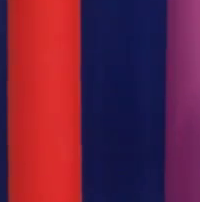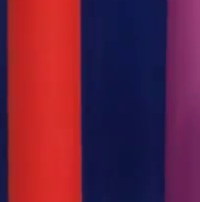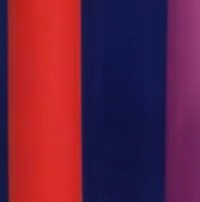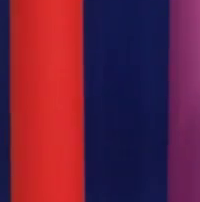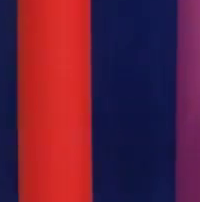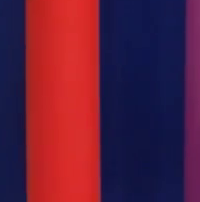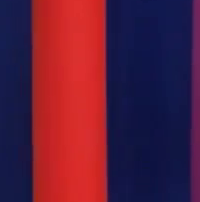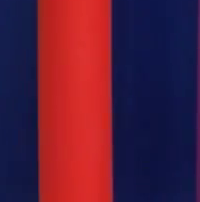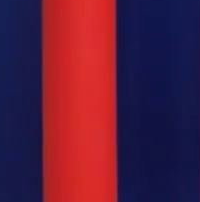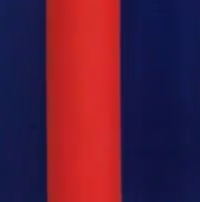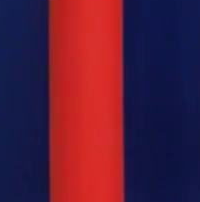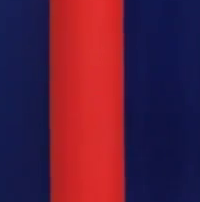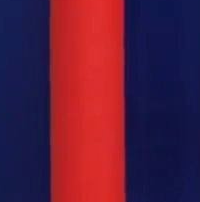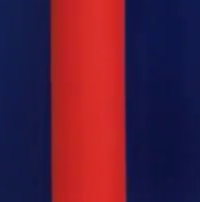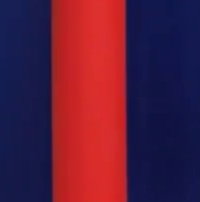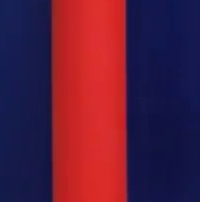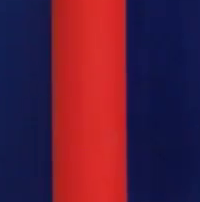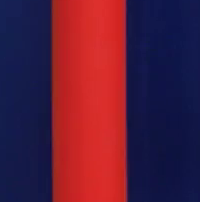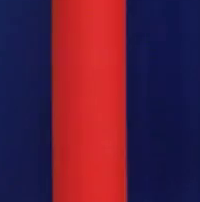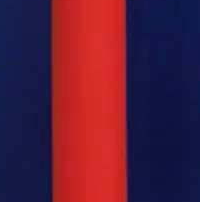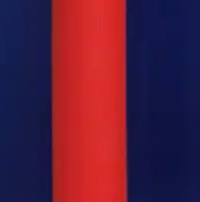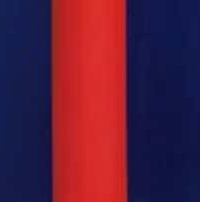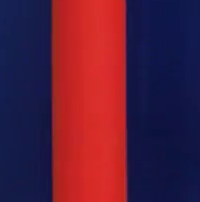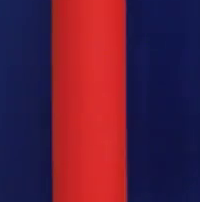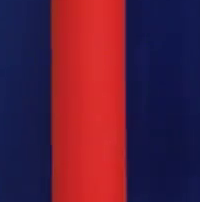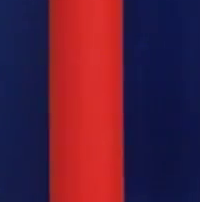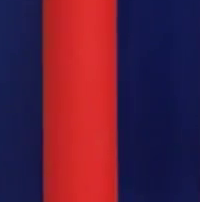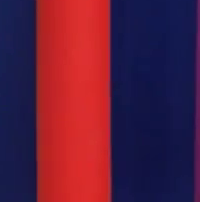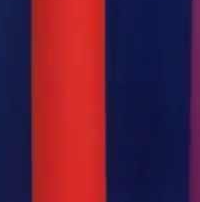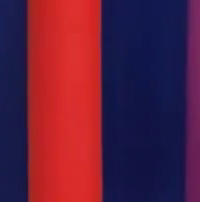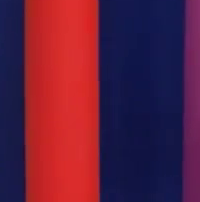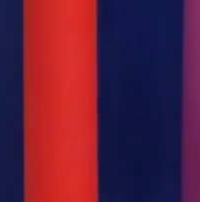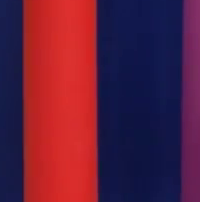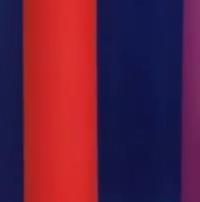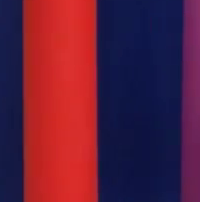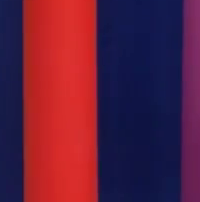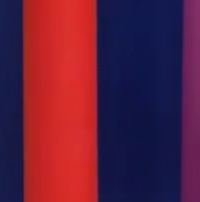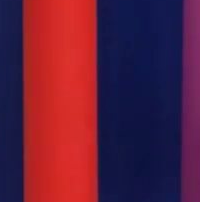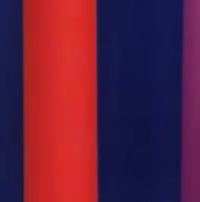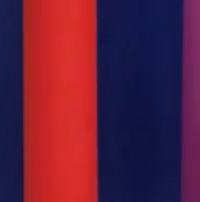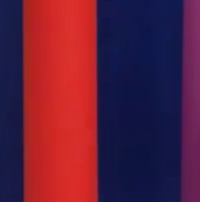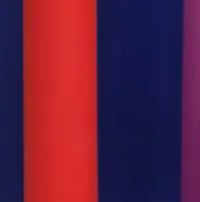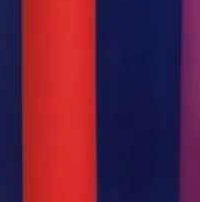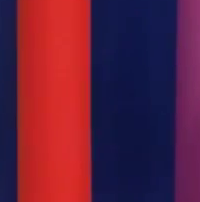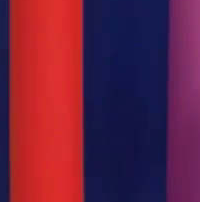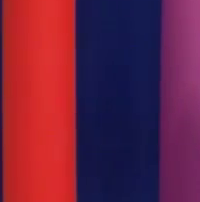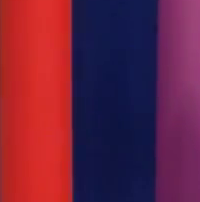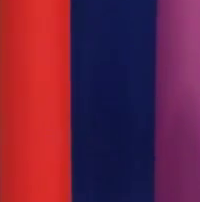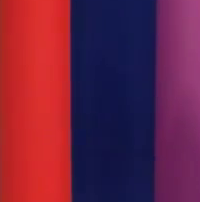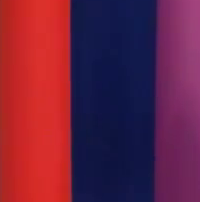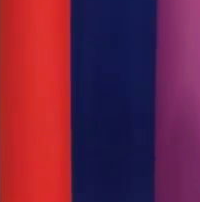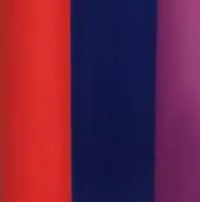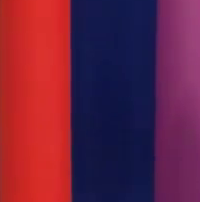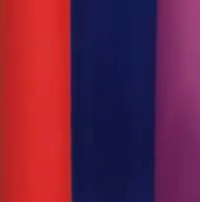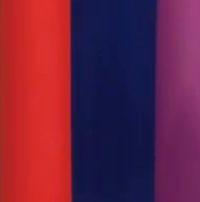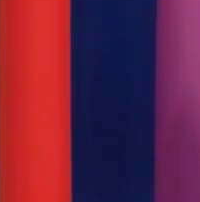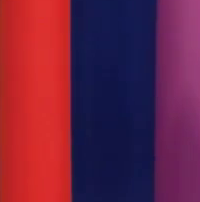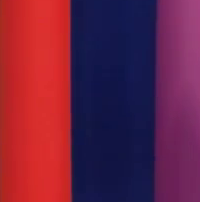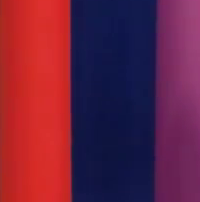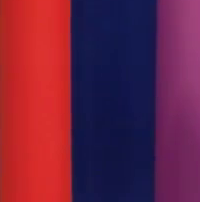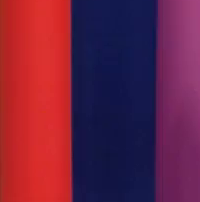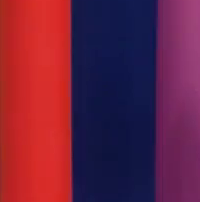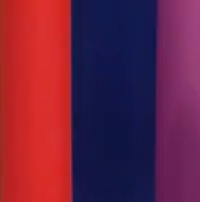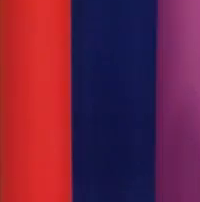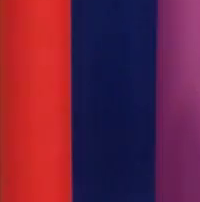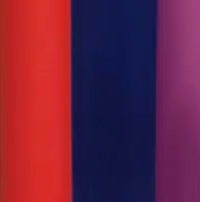oro arunguariji, najiji, sorima, tzai befi kaingumu,